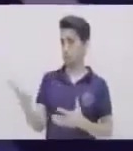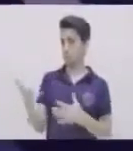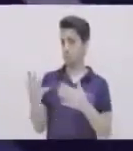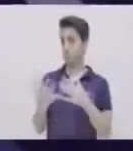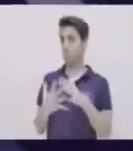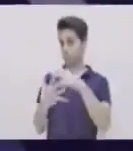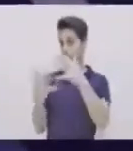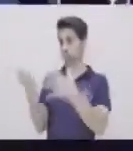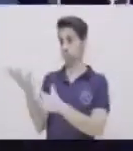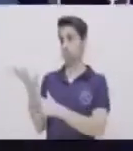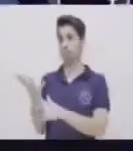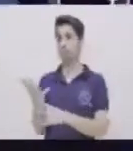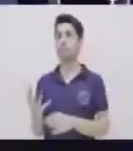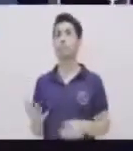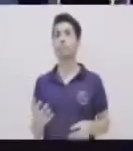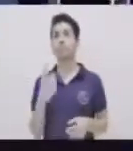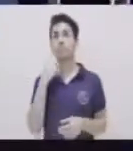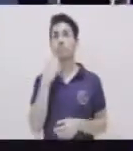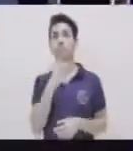conocida por todos ustedes.